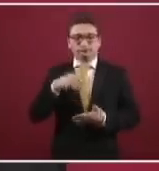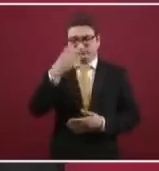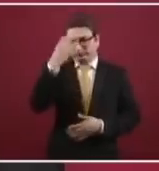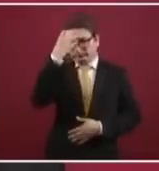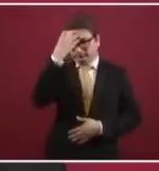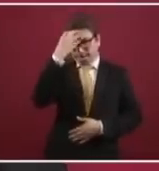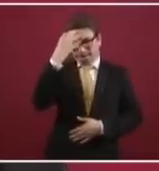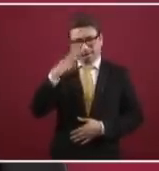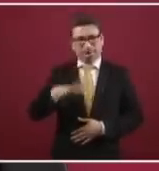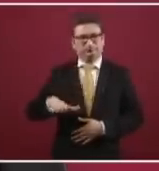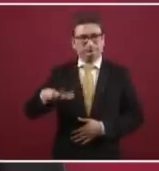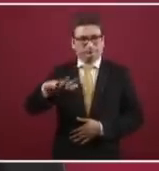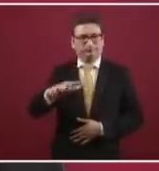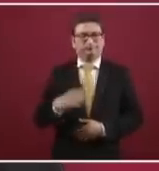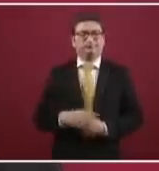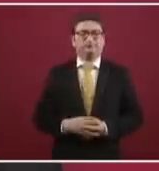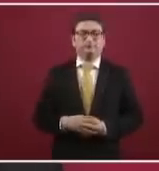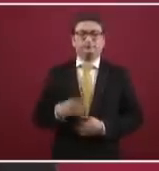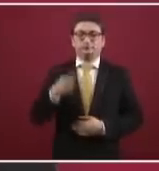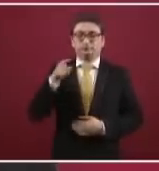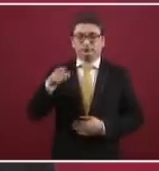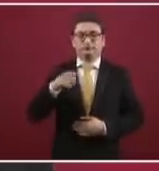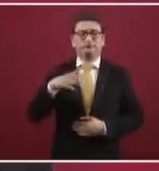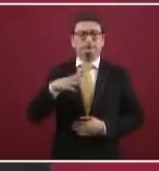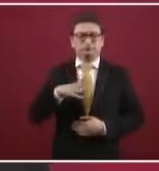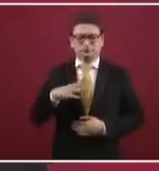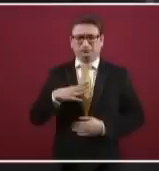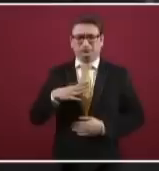vamos a participar en la ceremonia